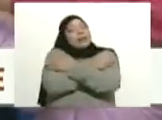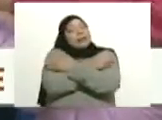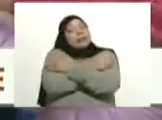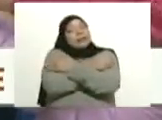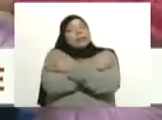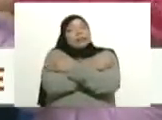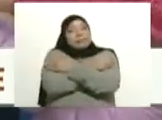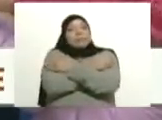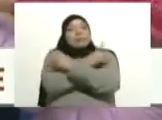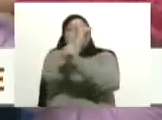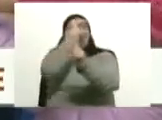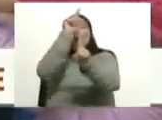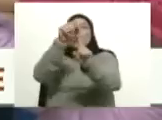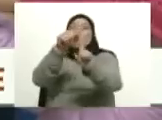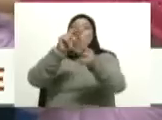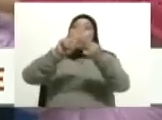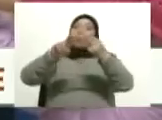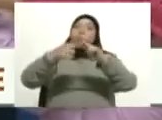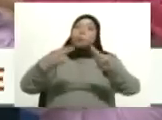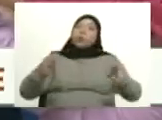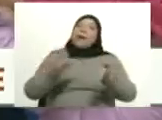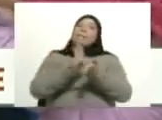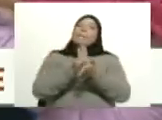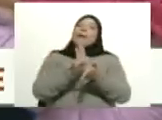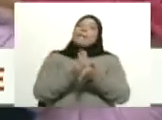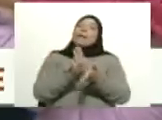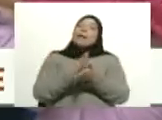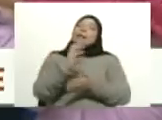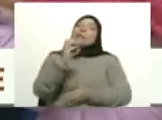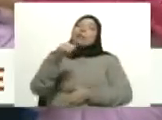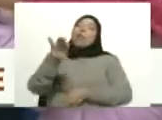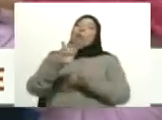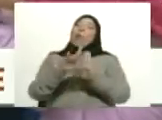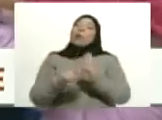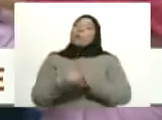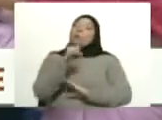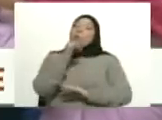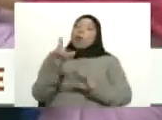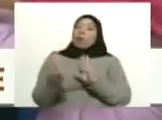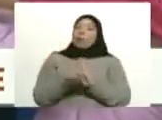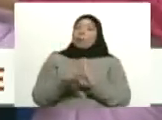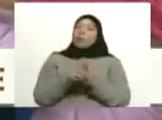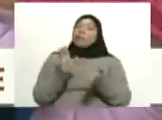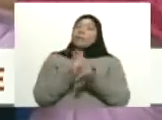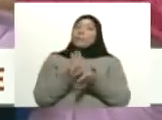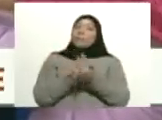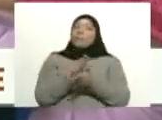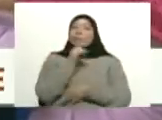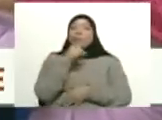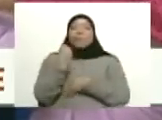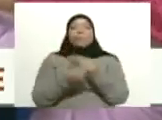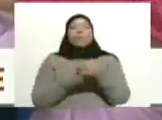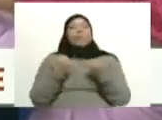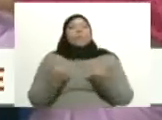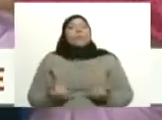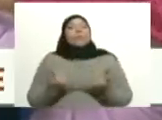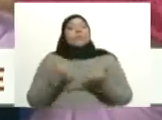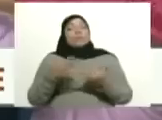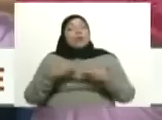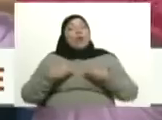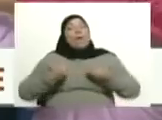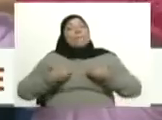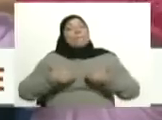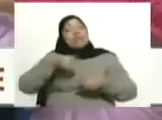mantienen la ruta electoral, la ruta constitucional, legal, pacífica, como su